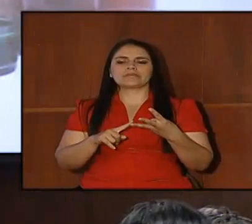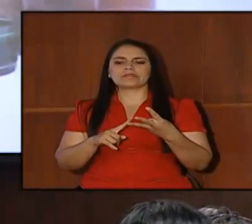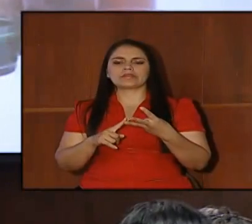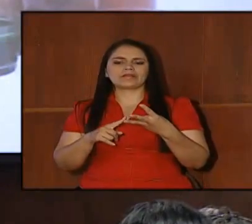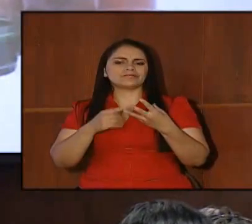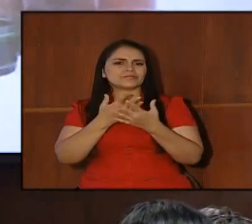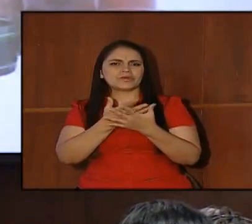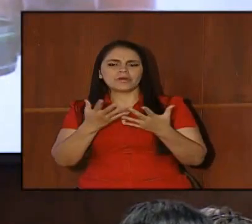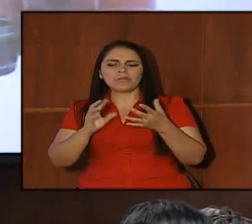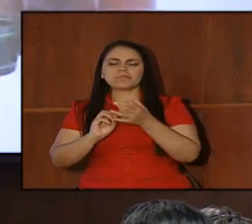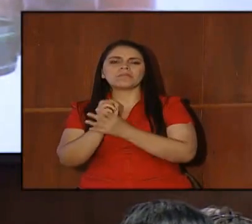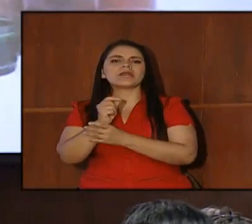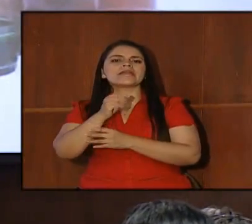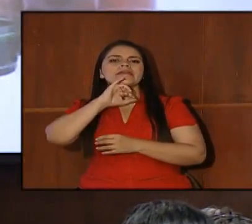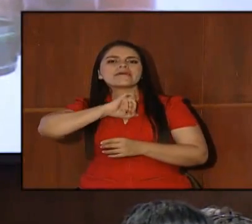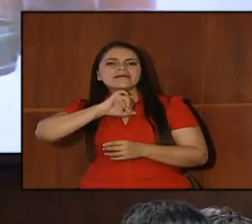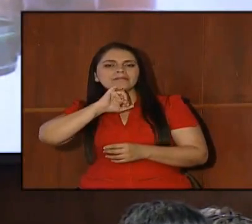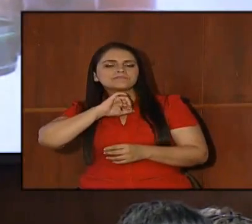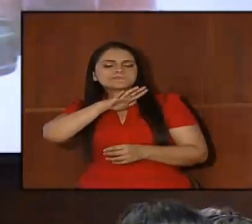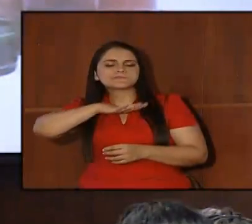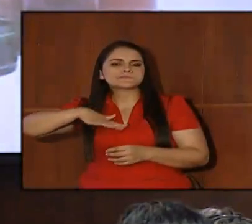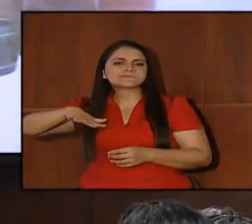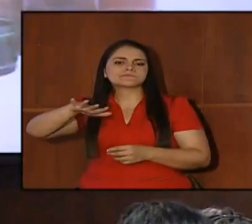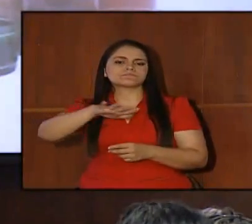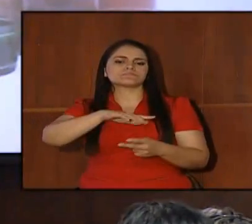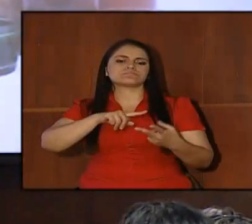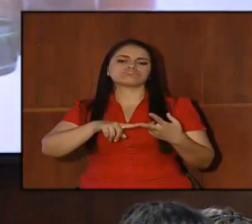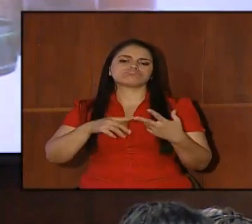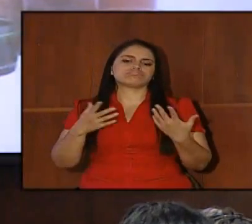leguminosas, debe incluir proteínas o